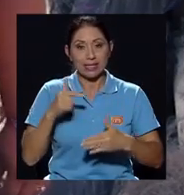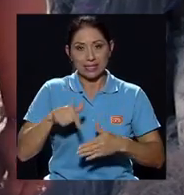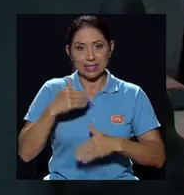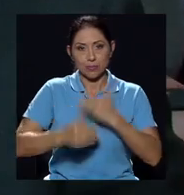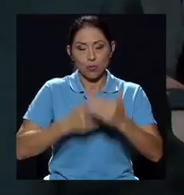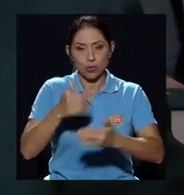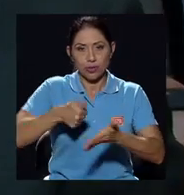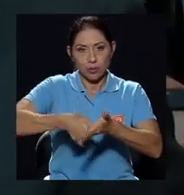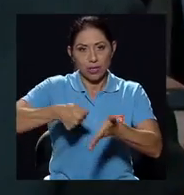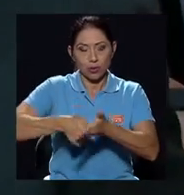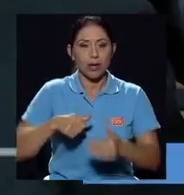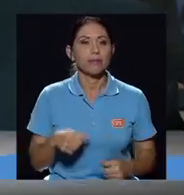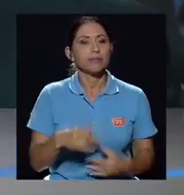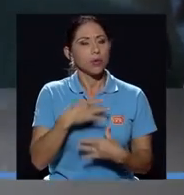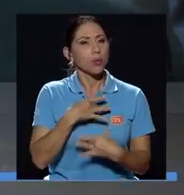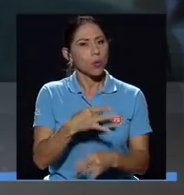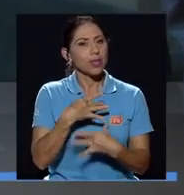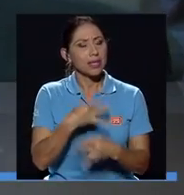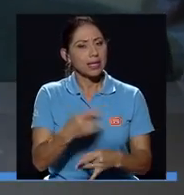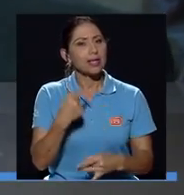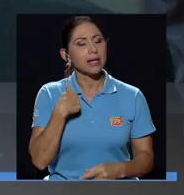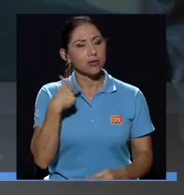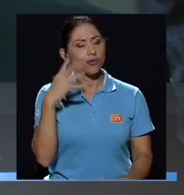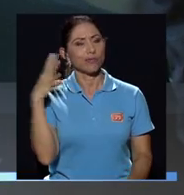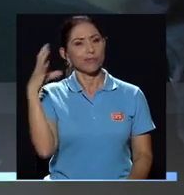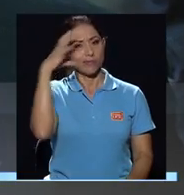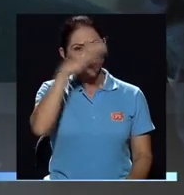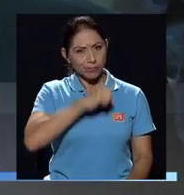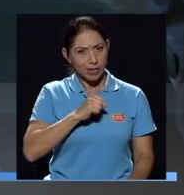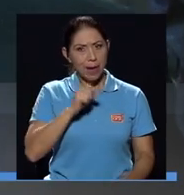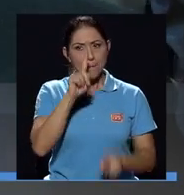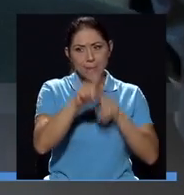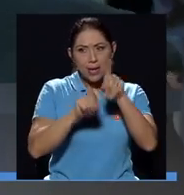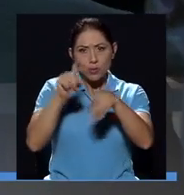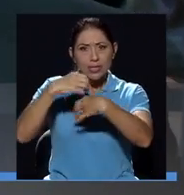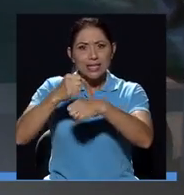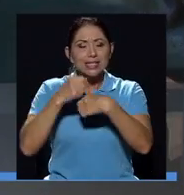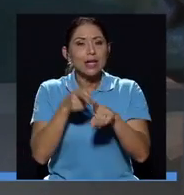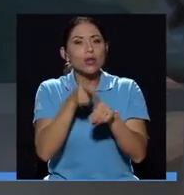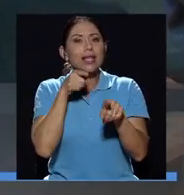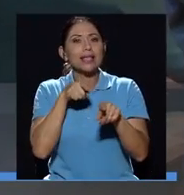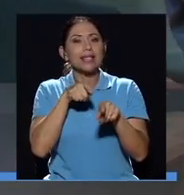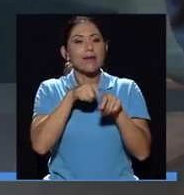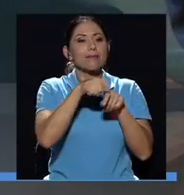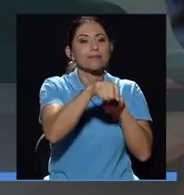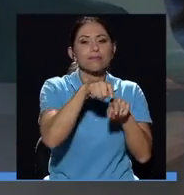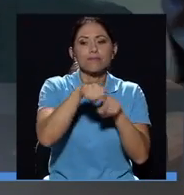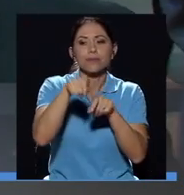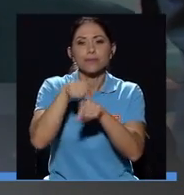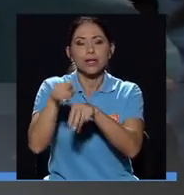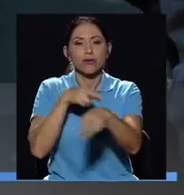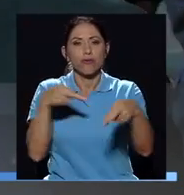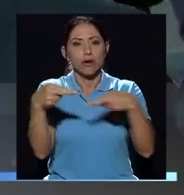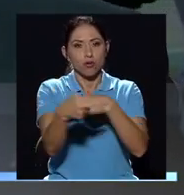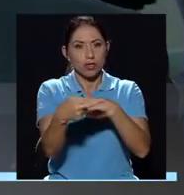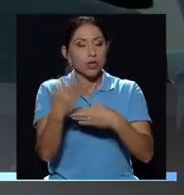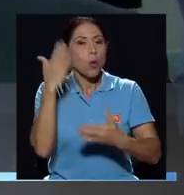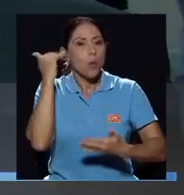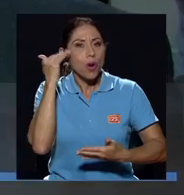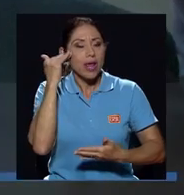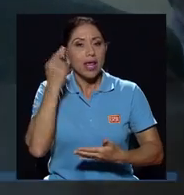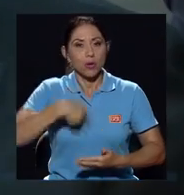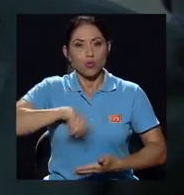que percibí esa regionalización de las preguntas, que es increíble. ¿Por qué? Porque nuestra propuesta de gobierno plantea que